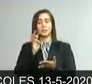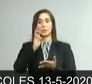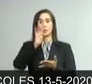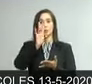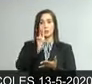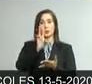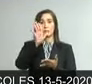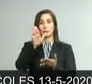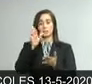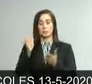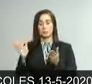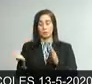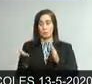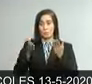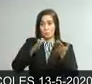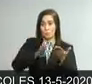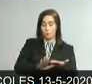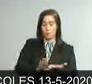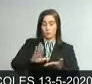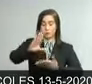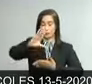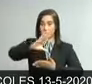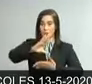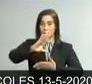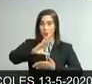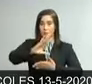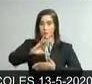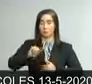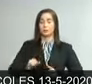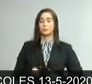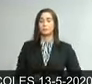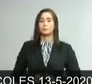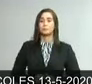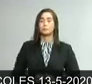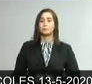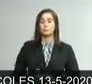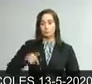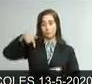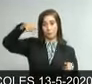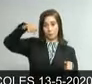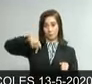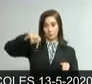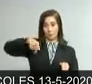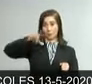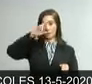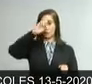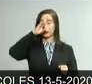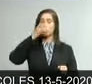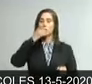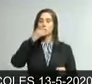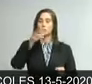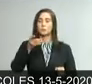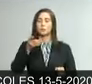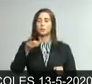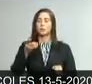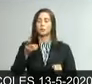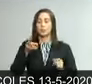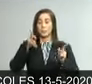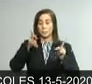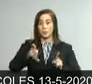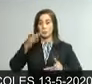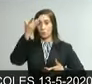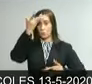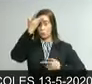nuevas defunciones. En la República Dominicana el número de casos